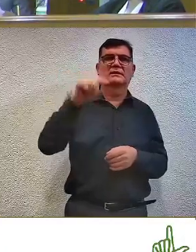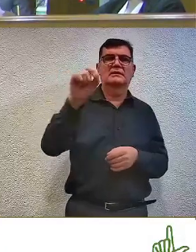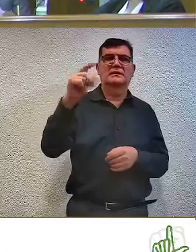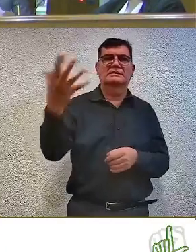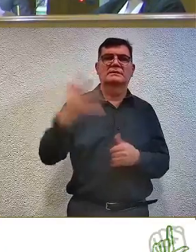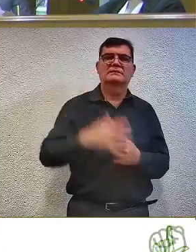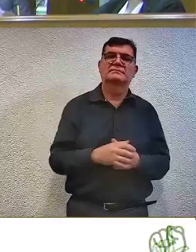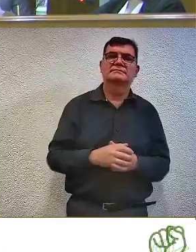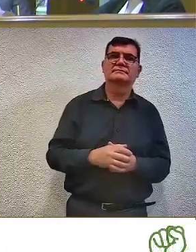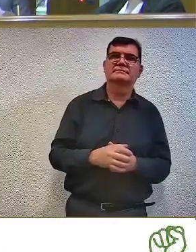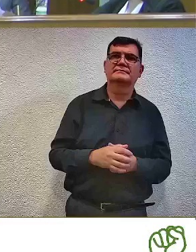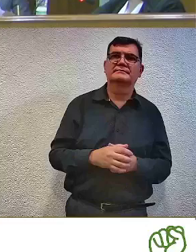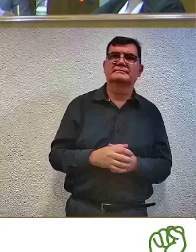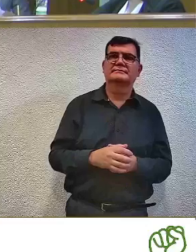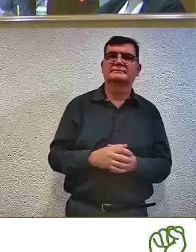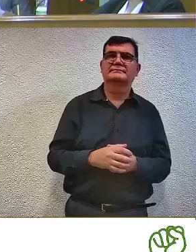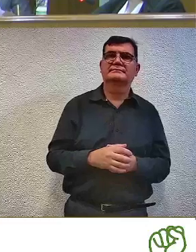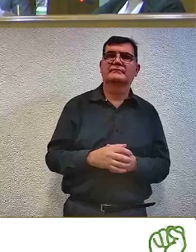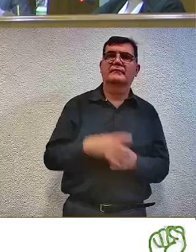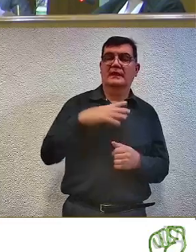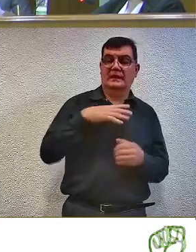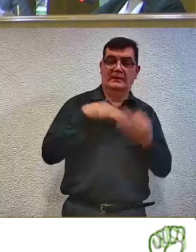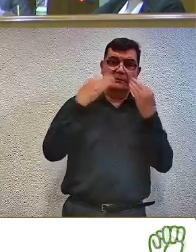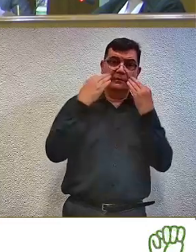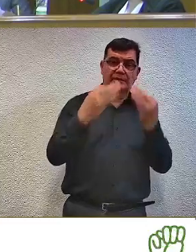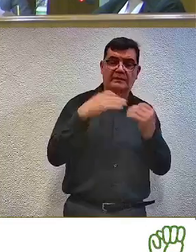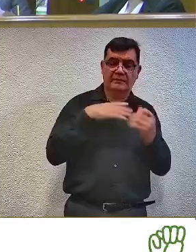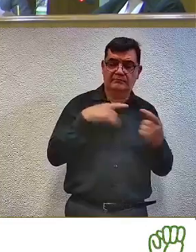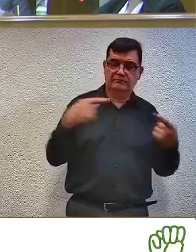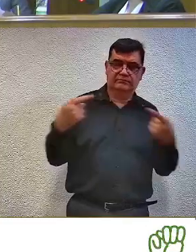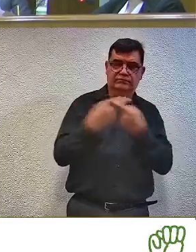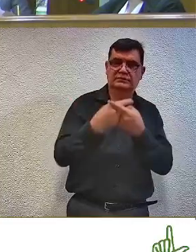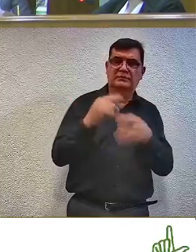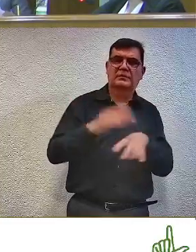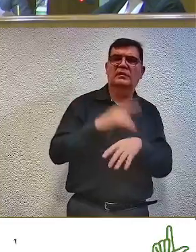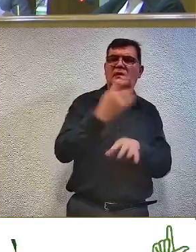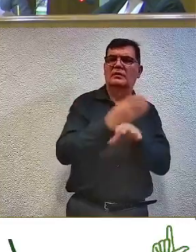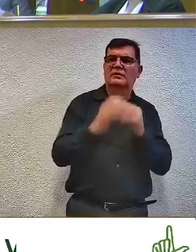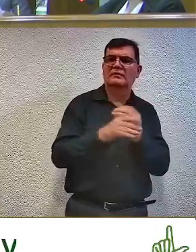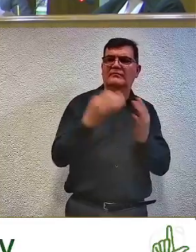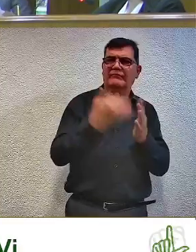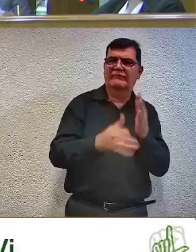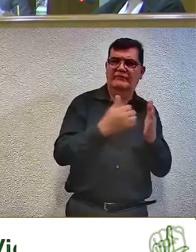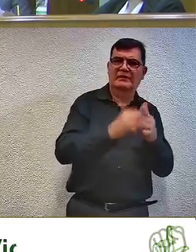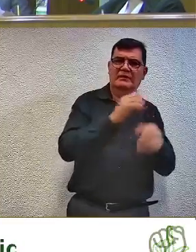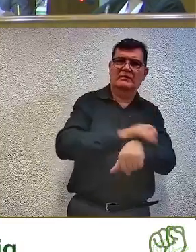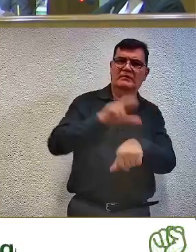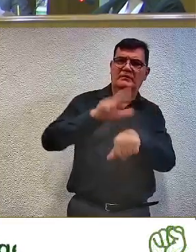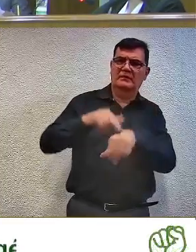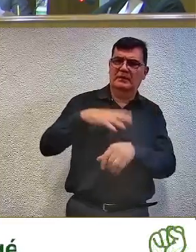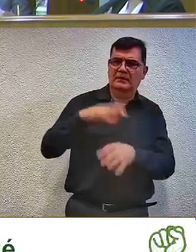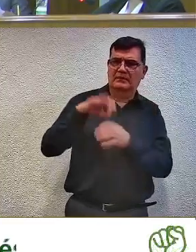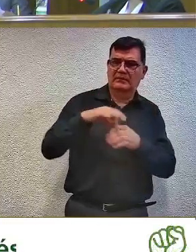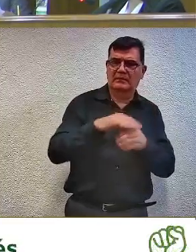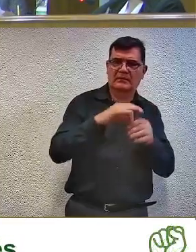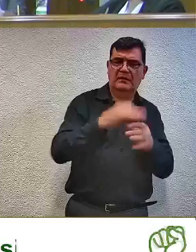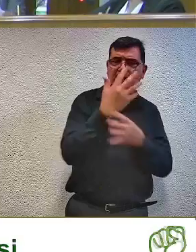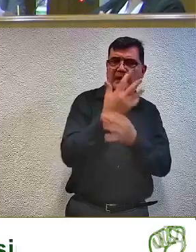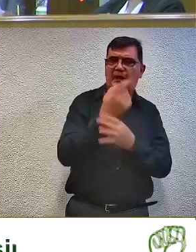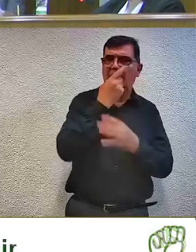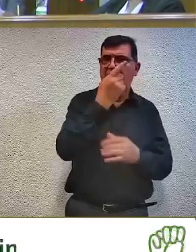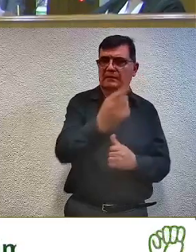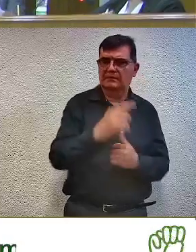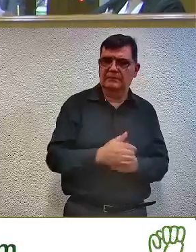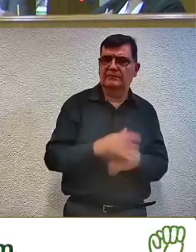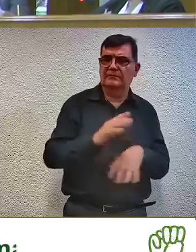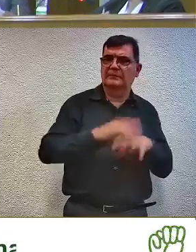IEPC/CCE/POS/006/2025. La presente controversia se originó por la omisión de la Coordinación de lo Contencioso Electoral mencionada y